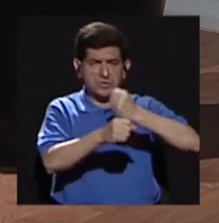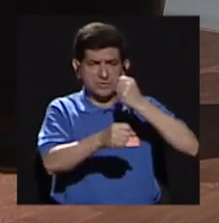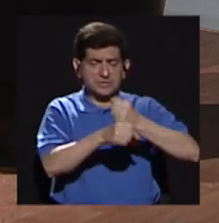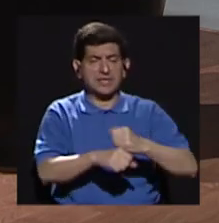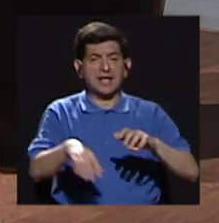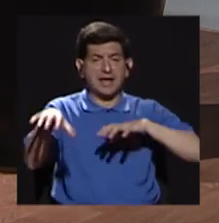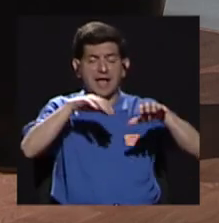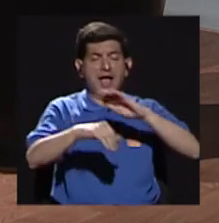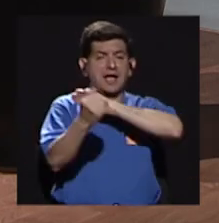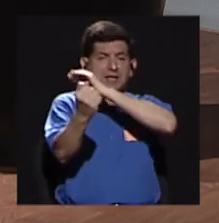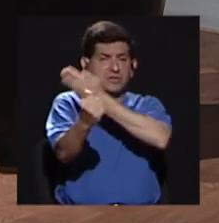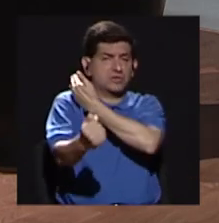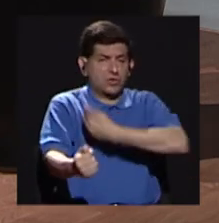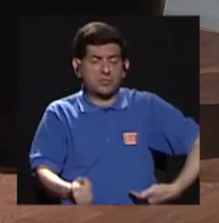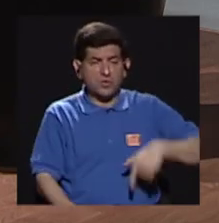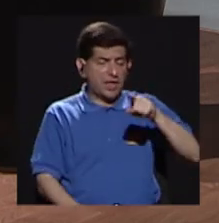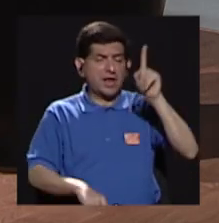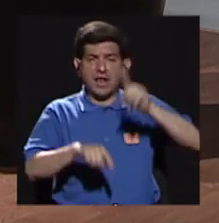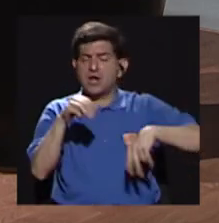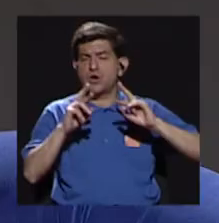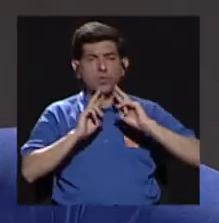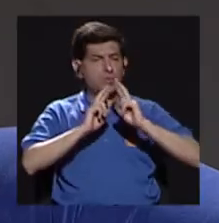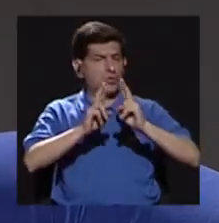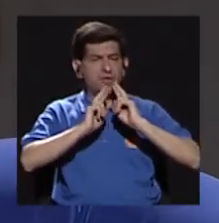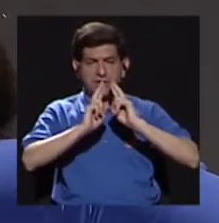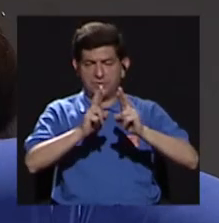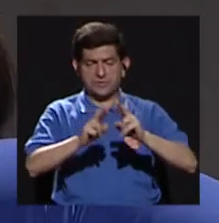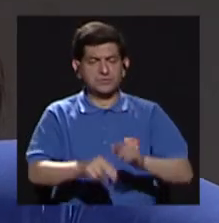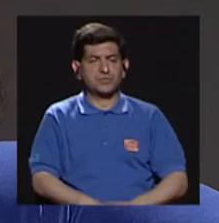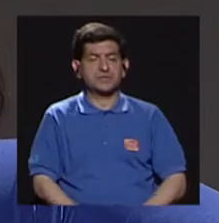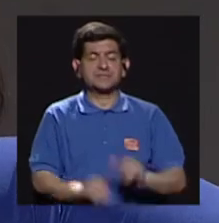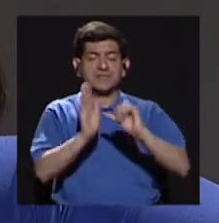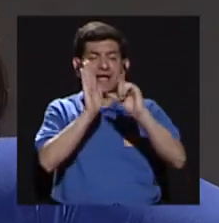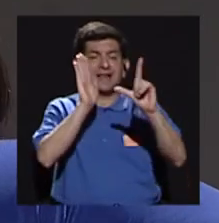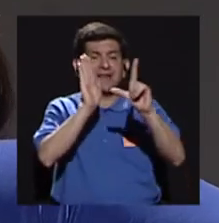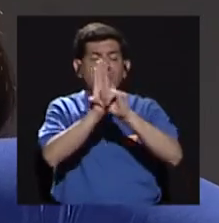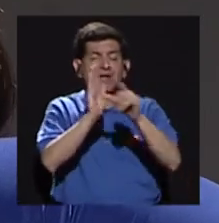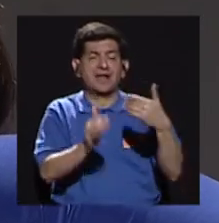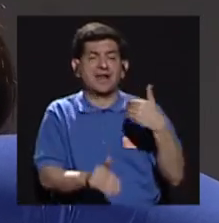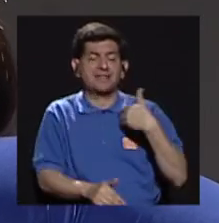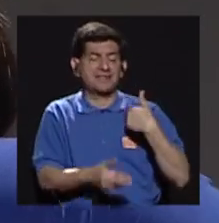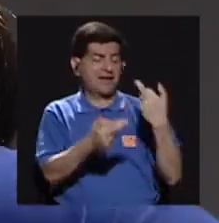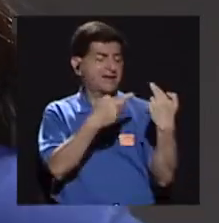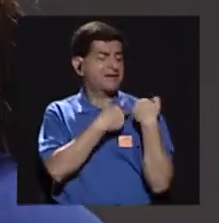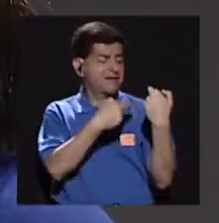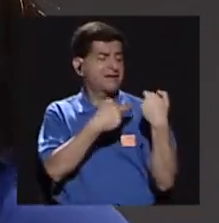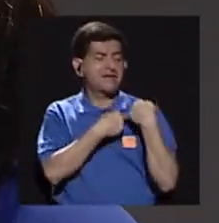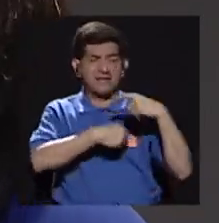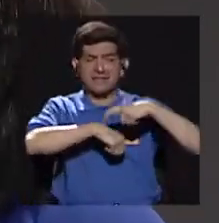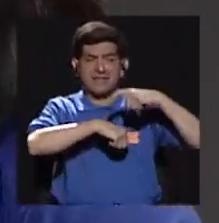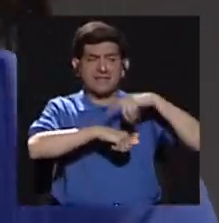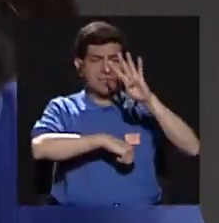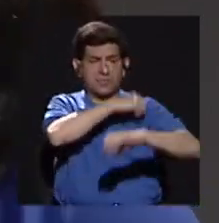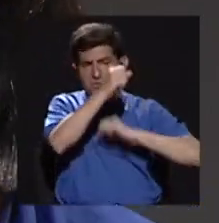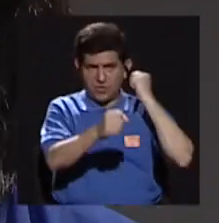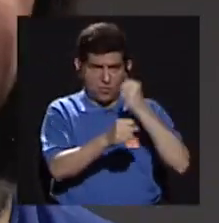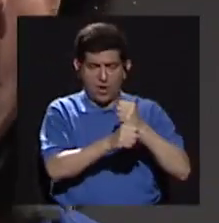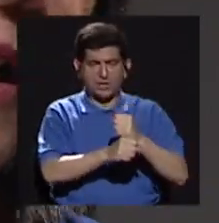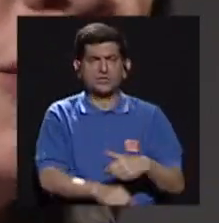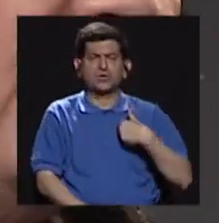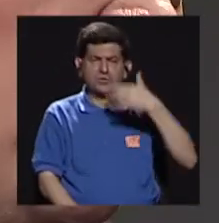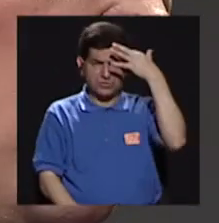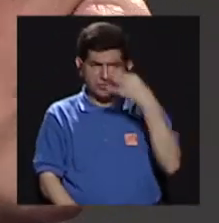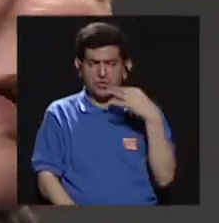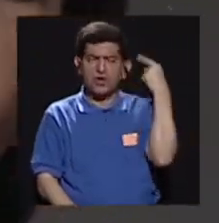él no podía resolver lo que la asamblea le corresponde resolver sobre el plazo cuestionar de modo que